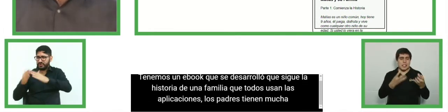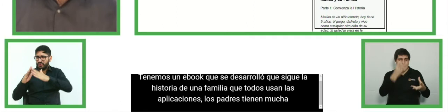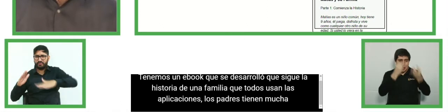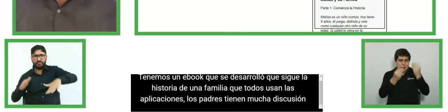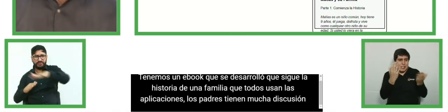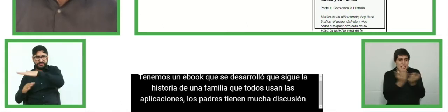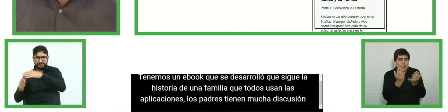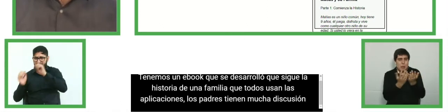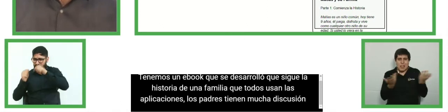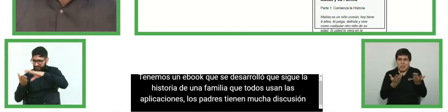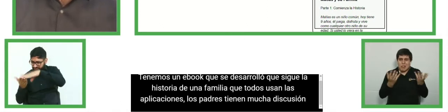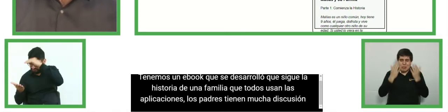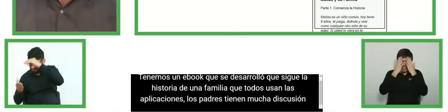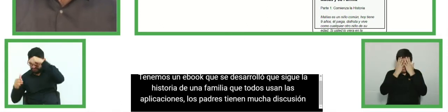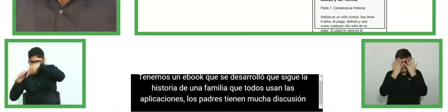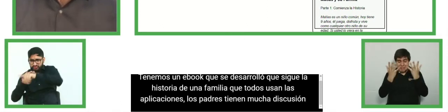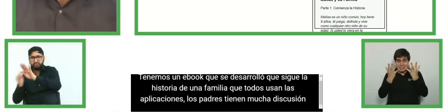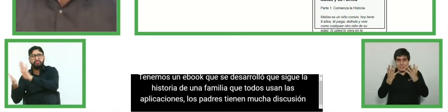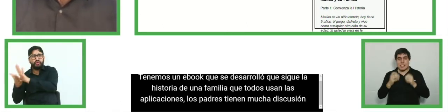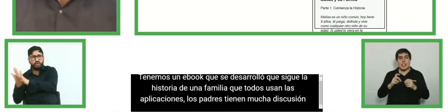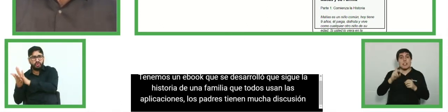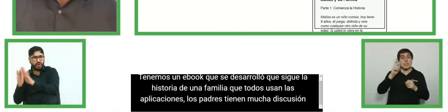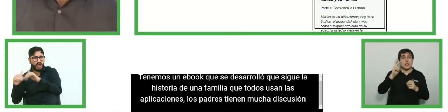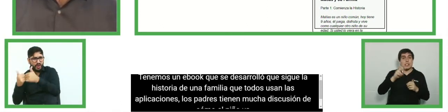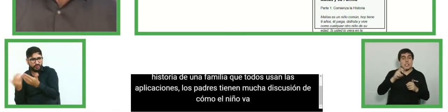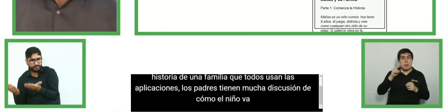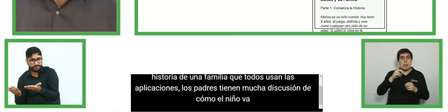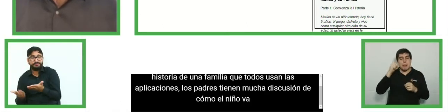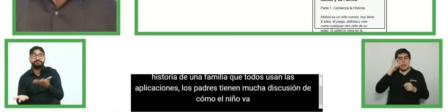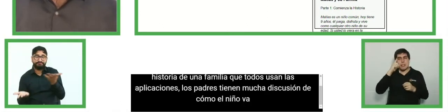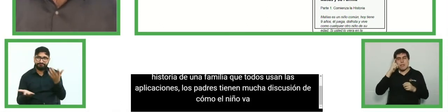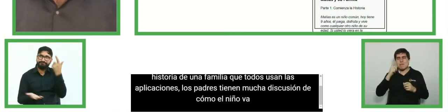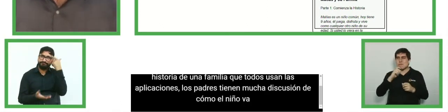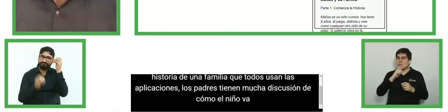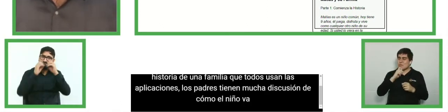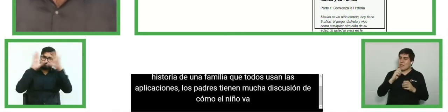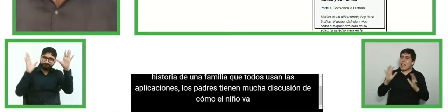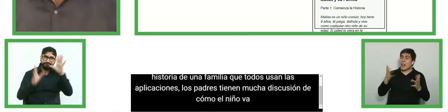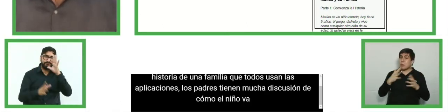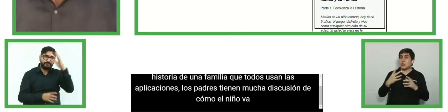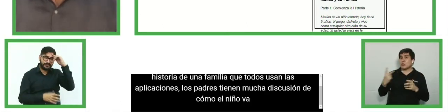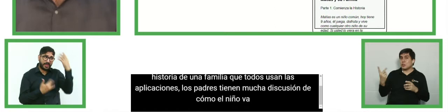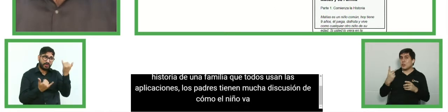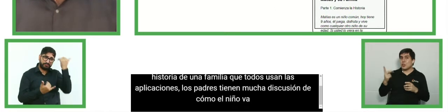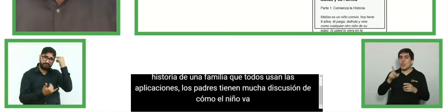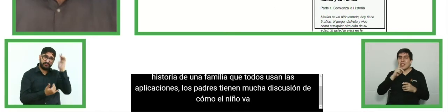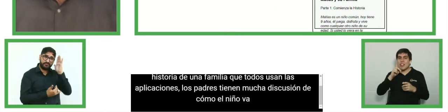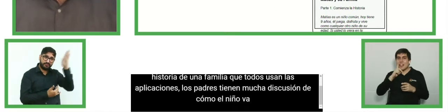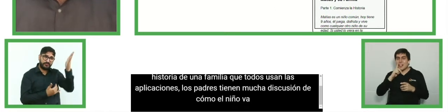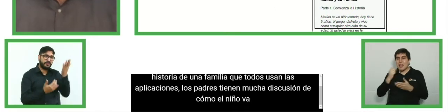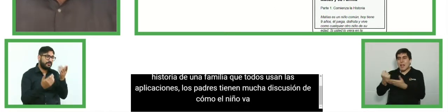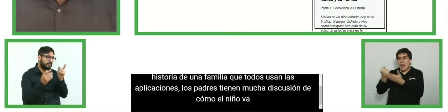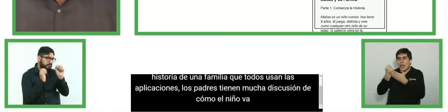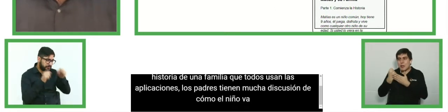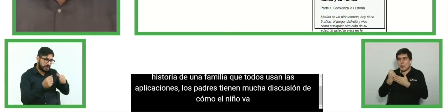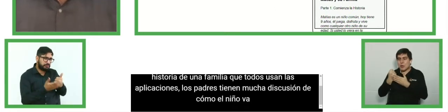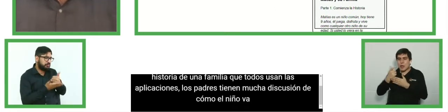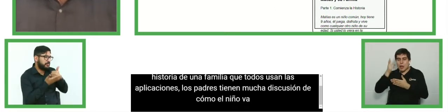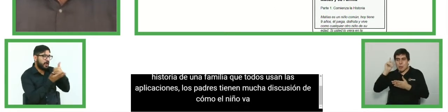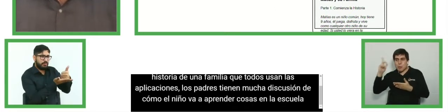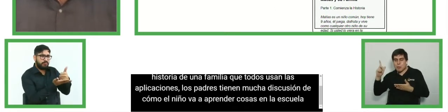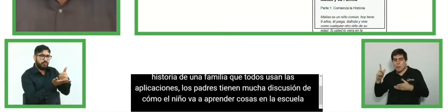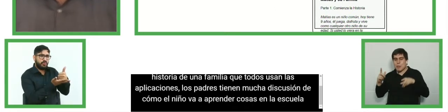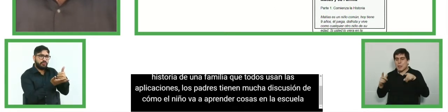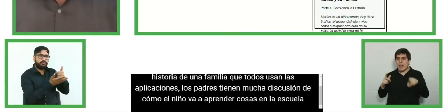los padres dice, bueno, si pudiéramos tener ayudas para la audición, eso